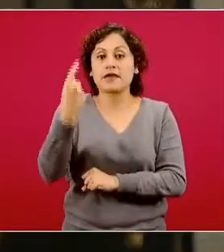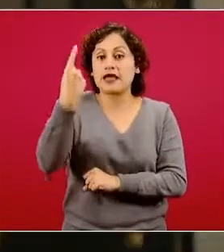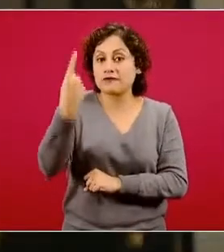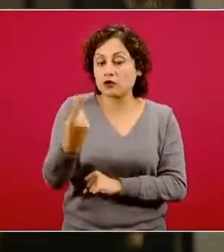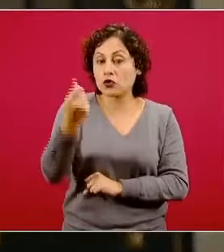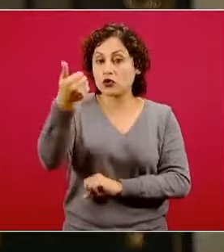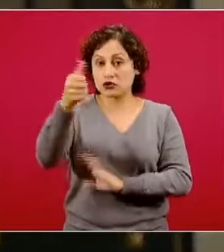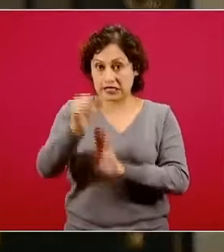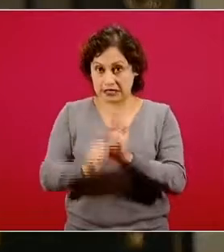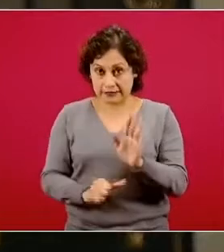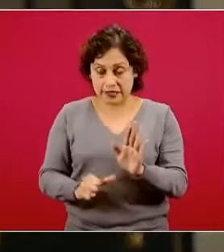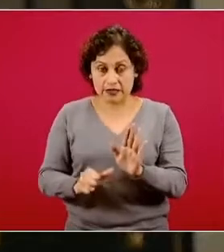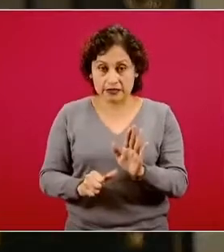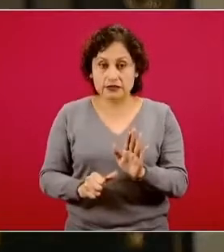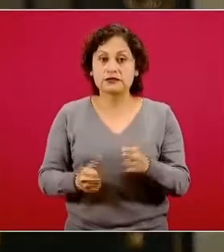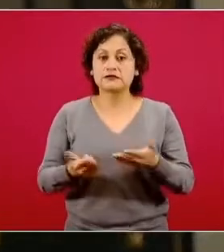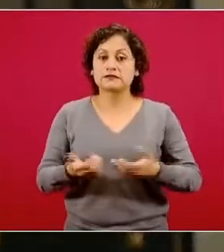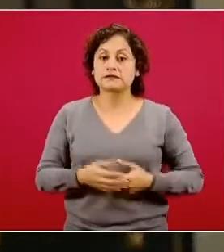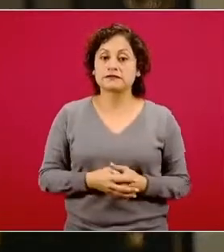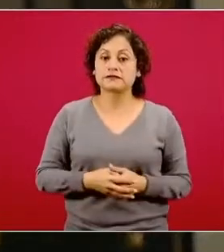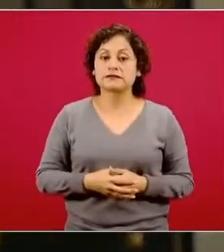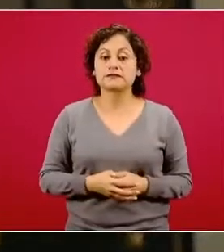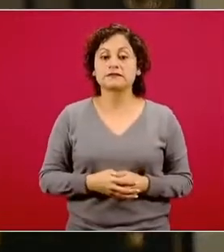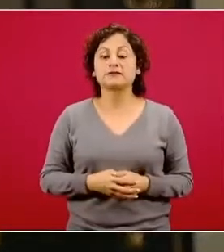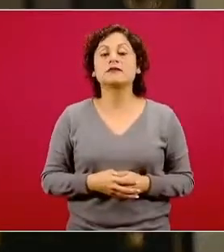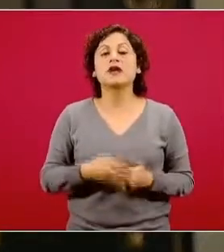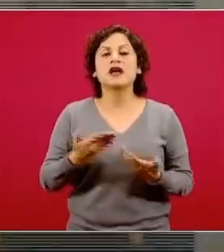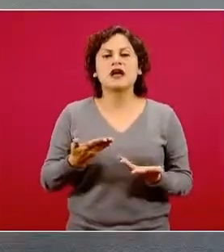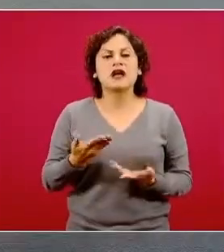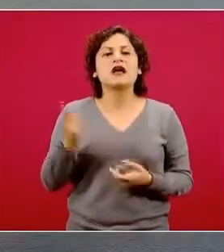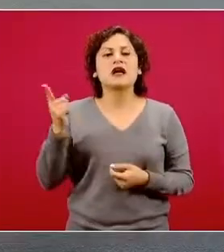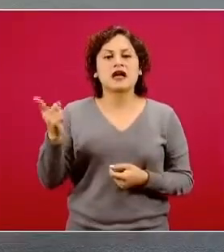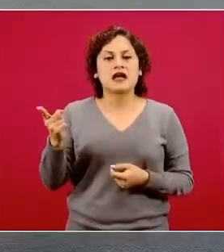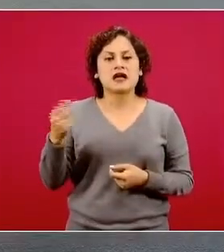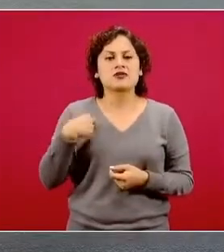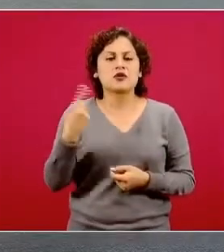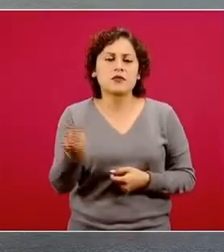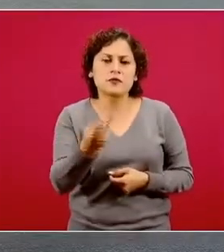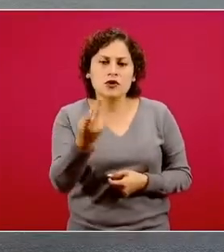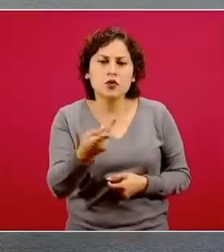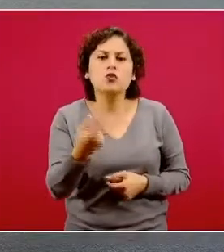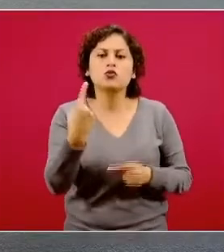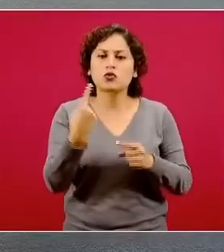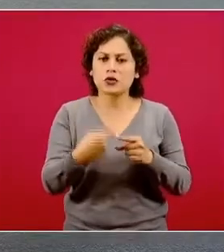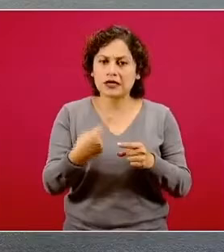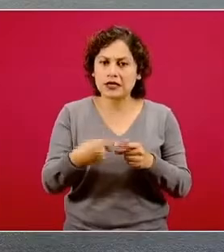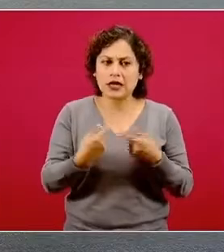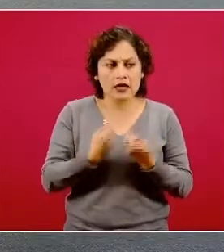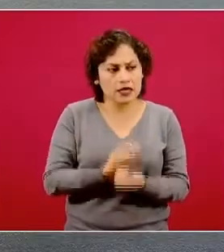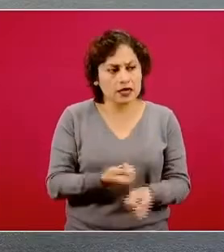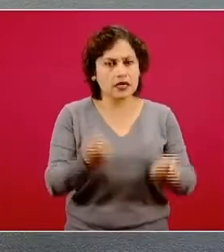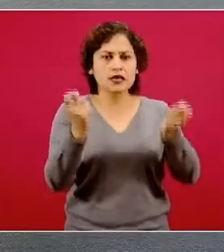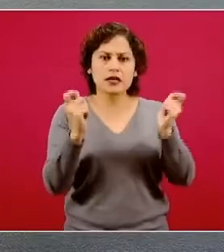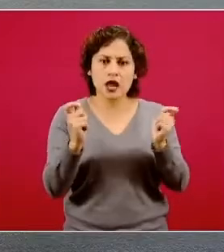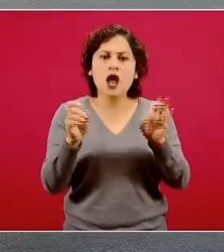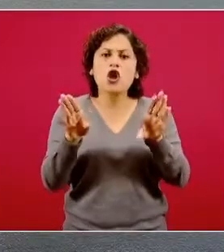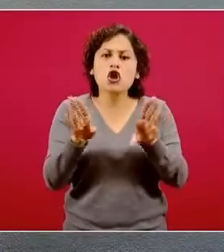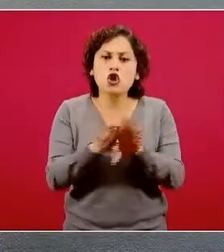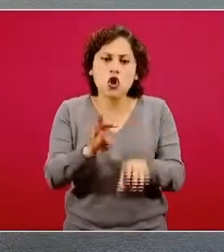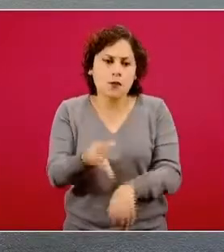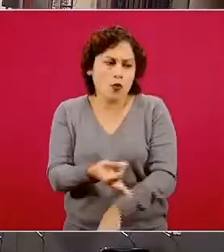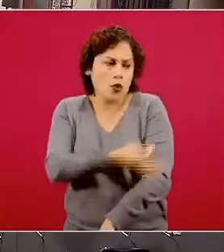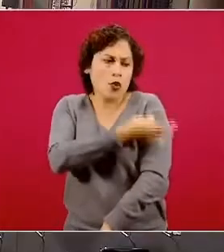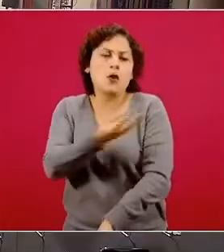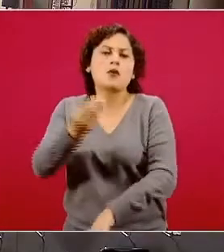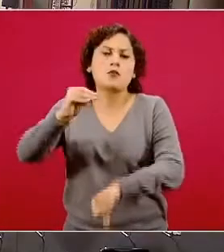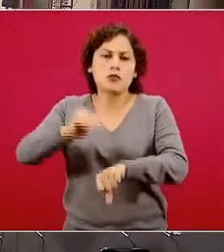explicaba un poco cómo sería el proceso de distribución y a quiénes se les aplicaría esta vacuna primero. ¿Podría usted ahondar un poco más